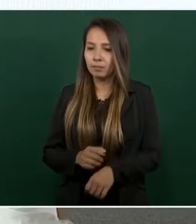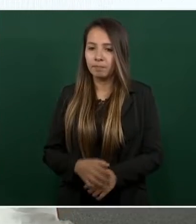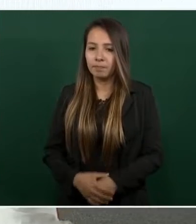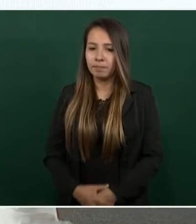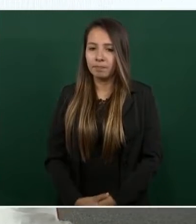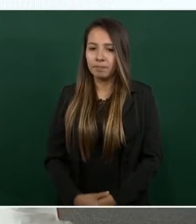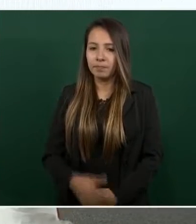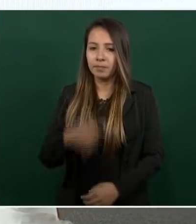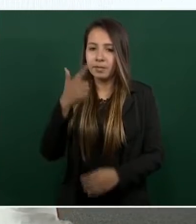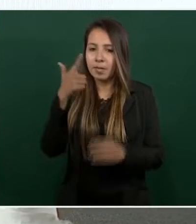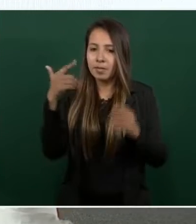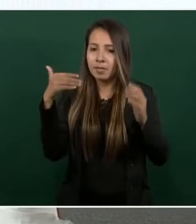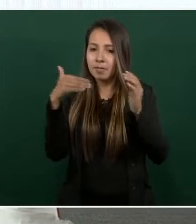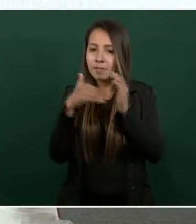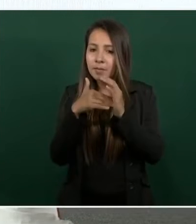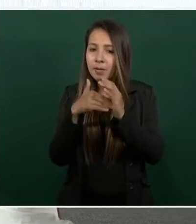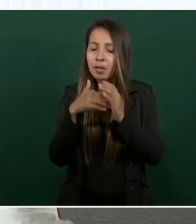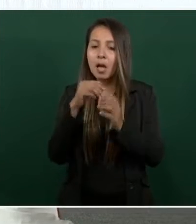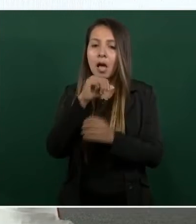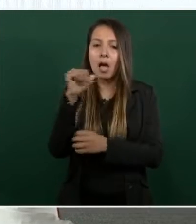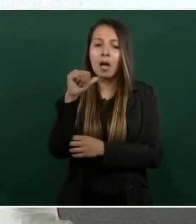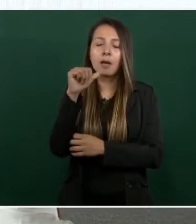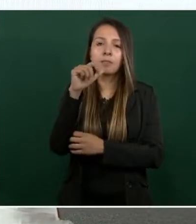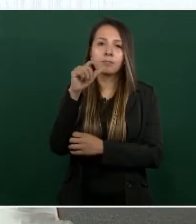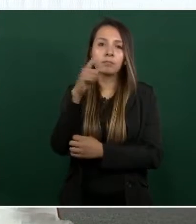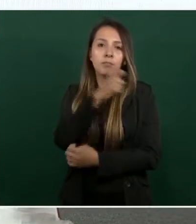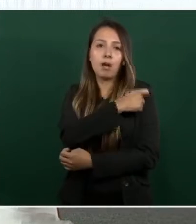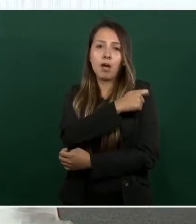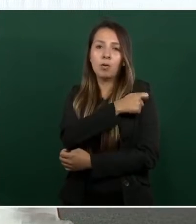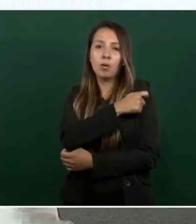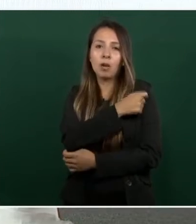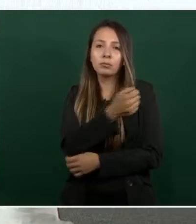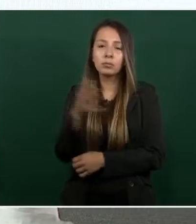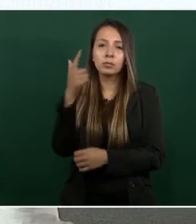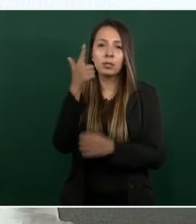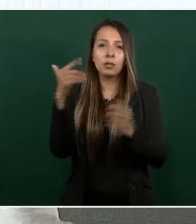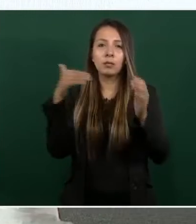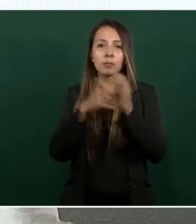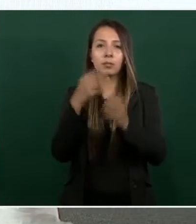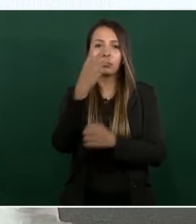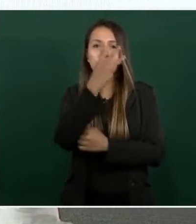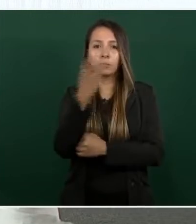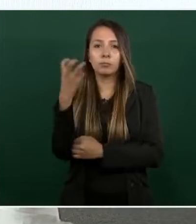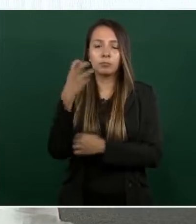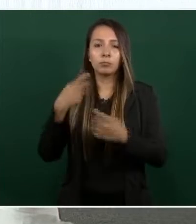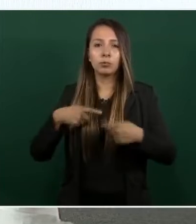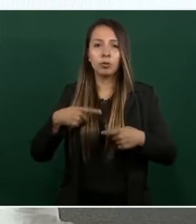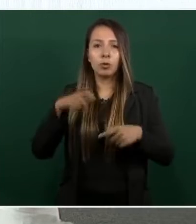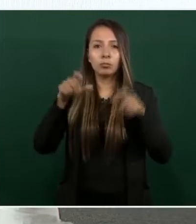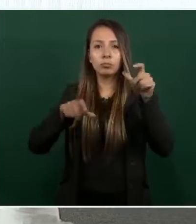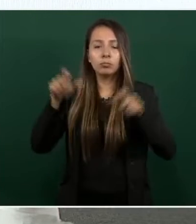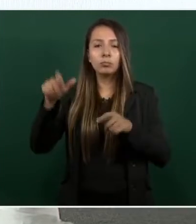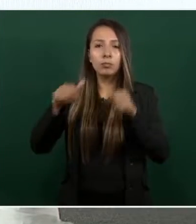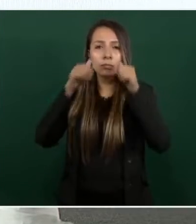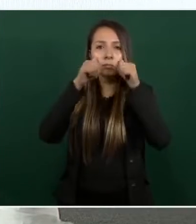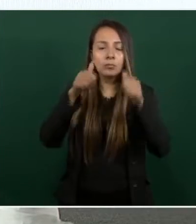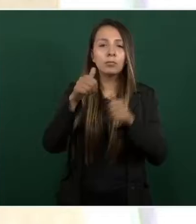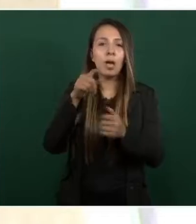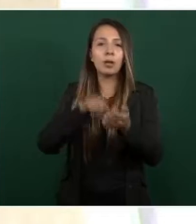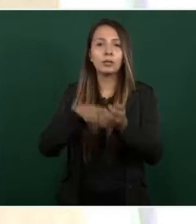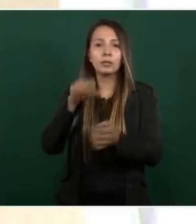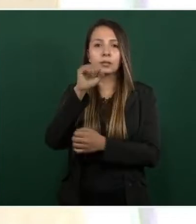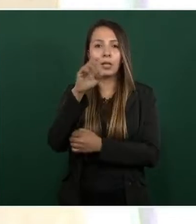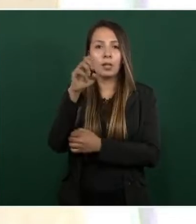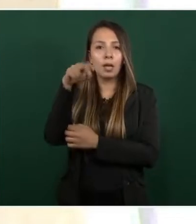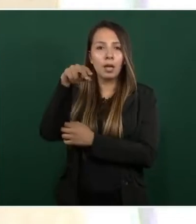para lo que es la vacunación, se tienen desplegados 7,300 elementos. Atendidos en instalaciones de Sedena y de